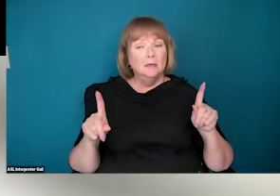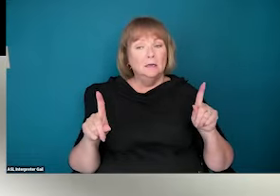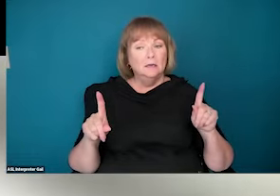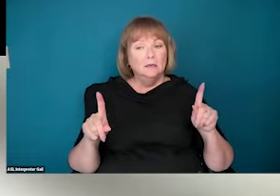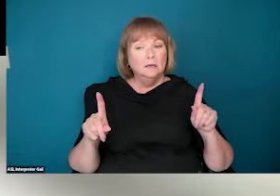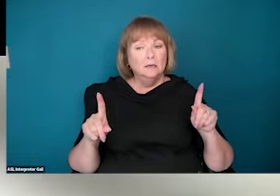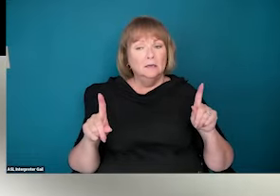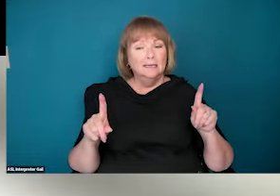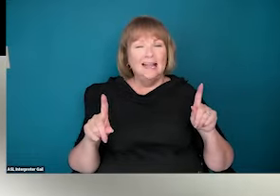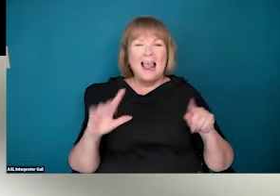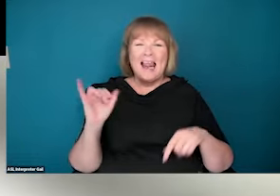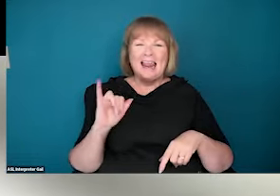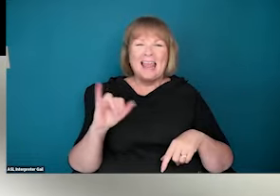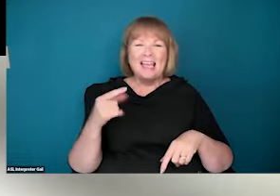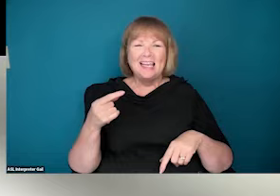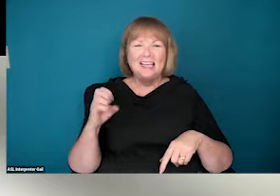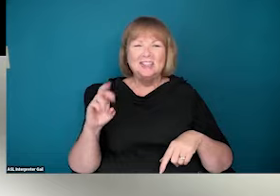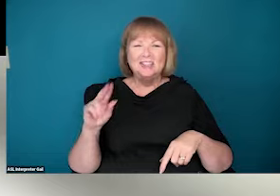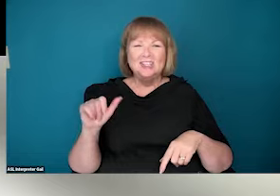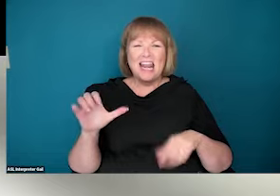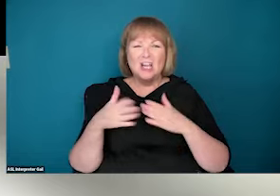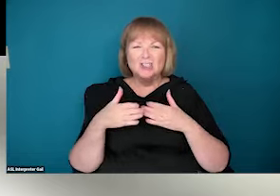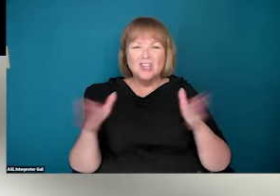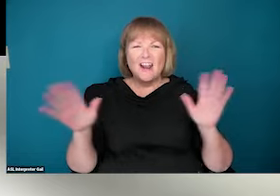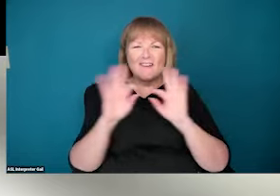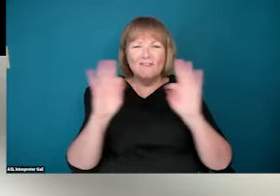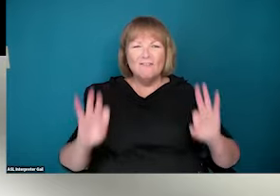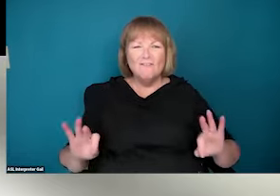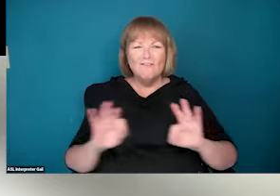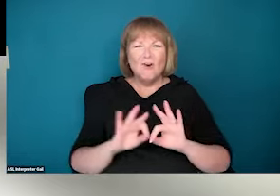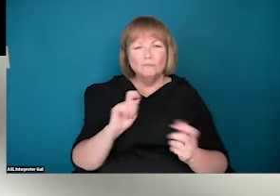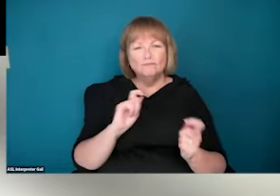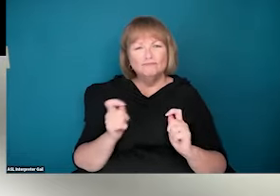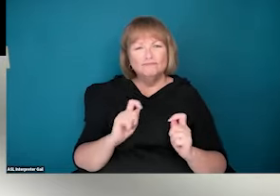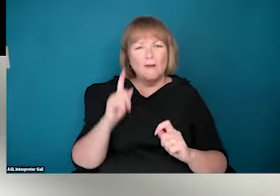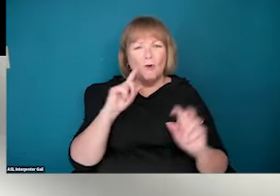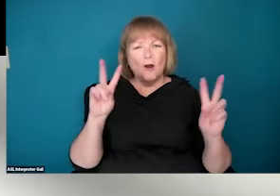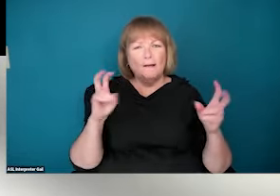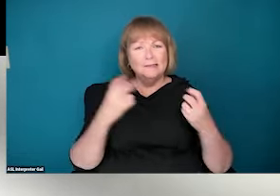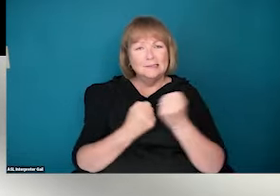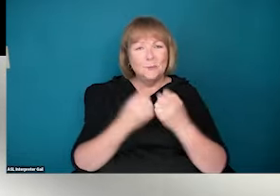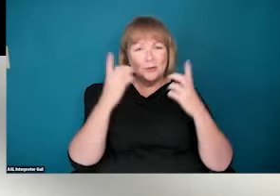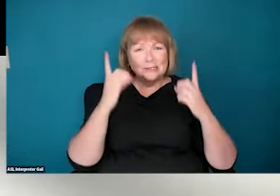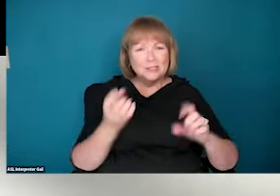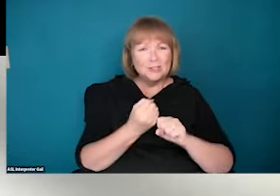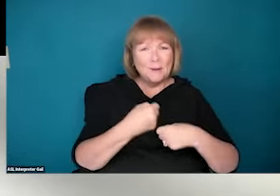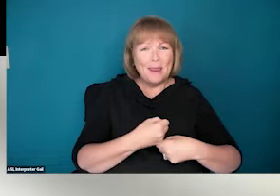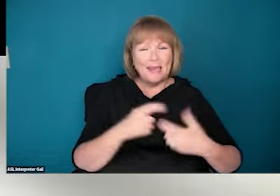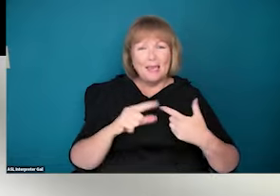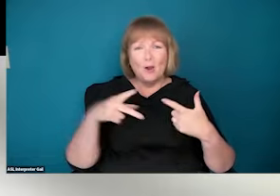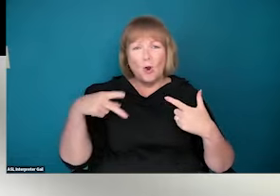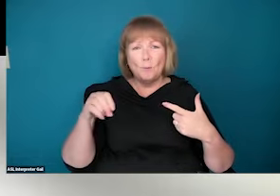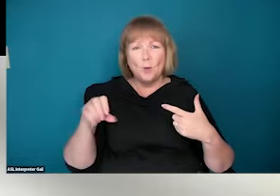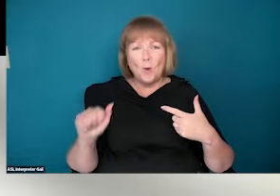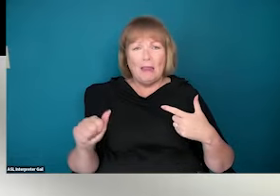modelos, pero no hay así de una forma como la forma genérica para la toma de